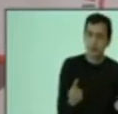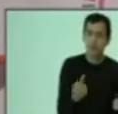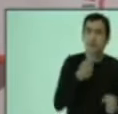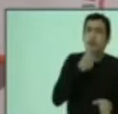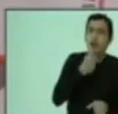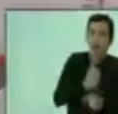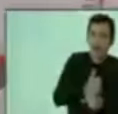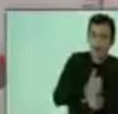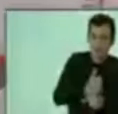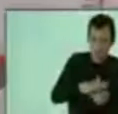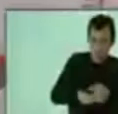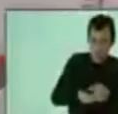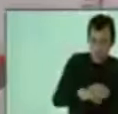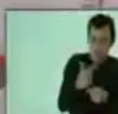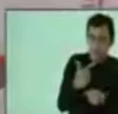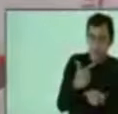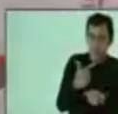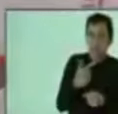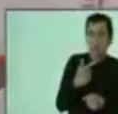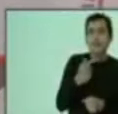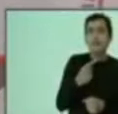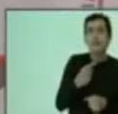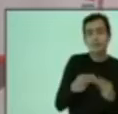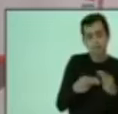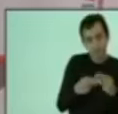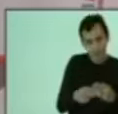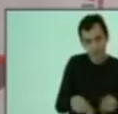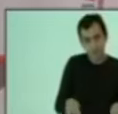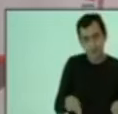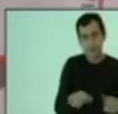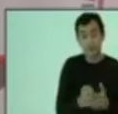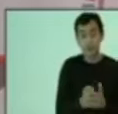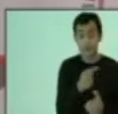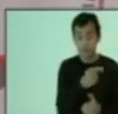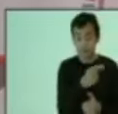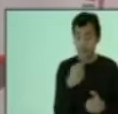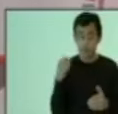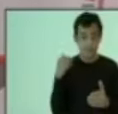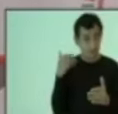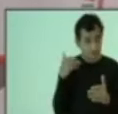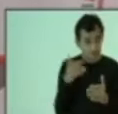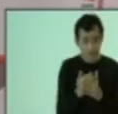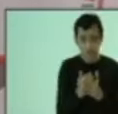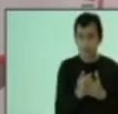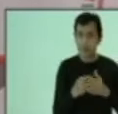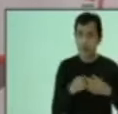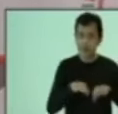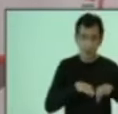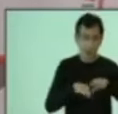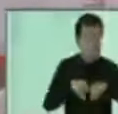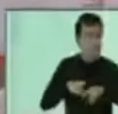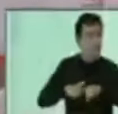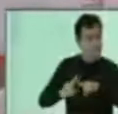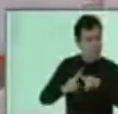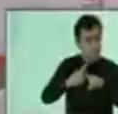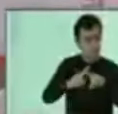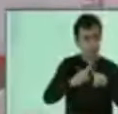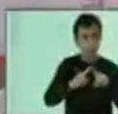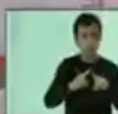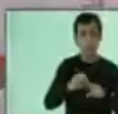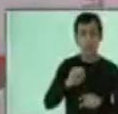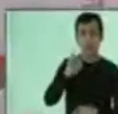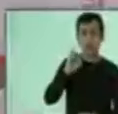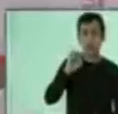7 nietos, y bueno, en el camino de que he realizado diferentes actividades en el Instituto Nacional